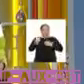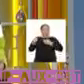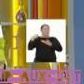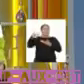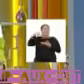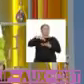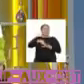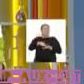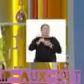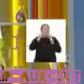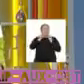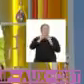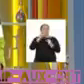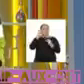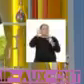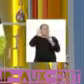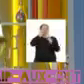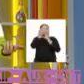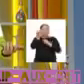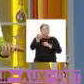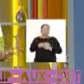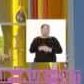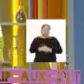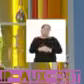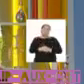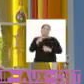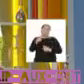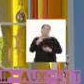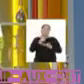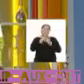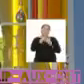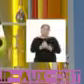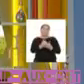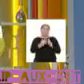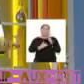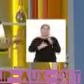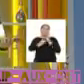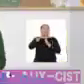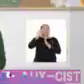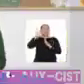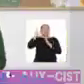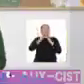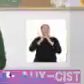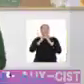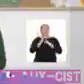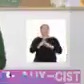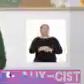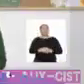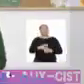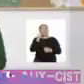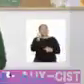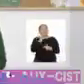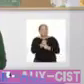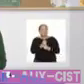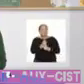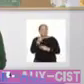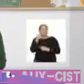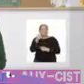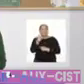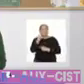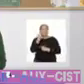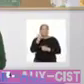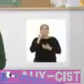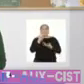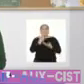fuerza para seguir adelante con sus objetivos. Que finalmente la ayudarán al crecimiento de su hogar. Correcto. Algo muy